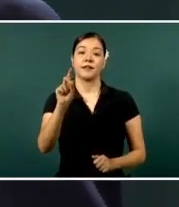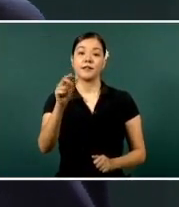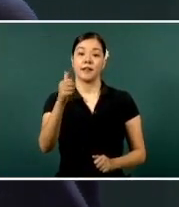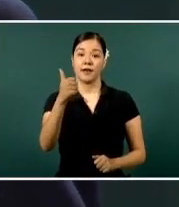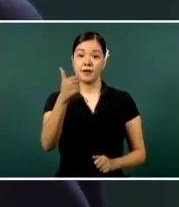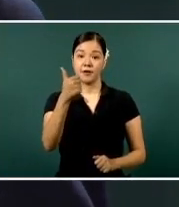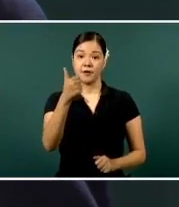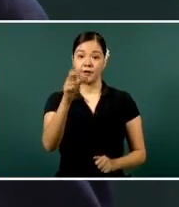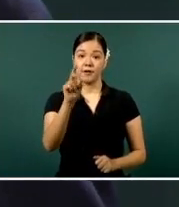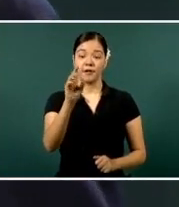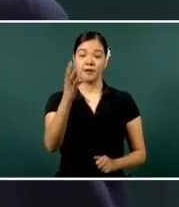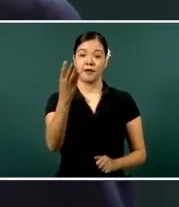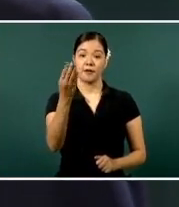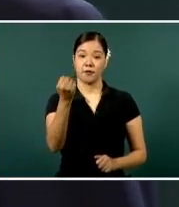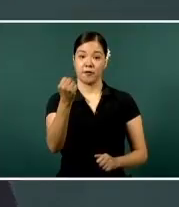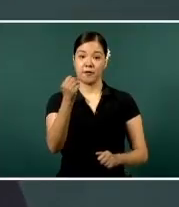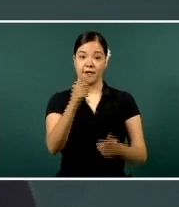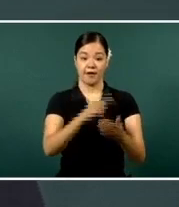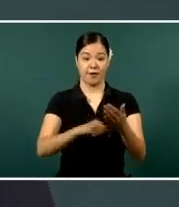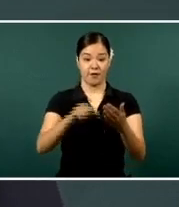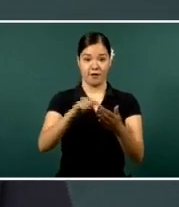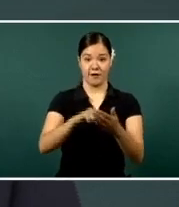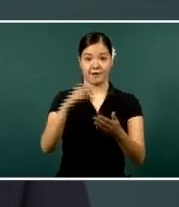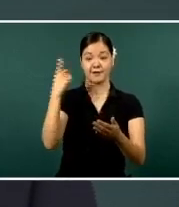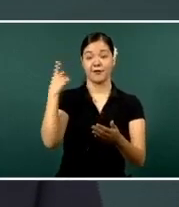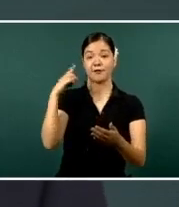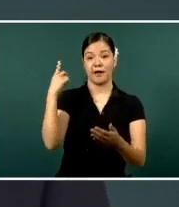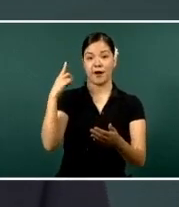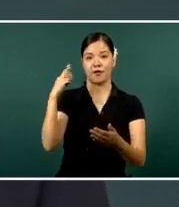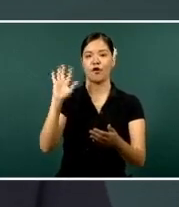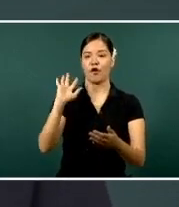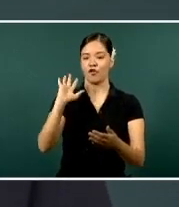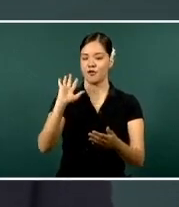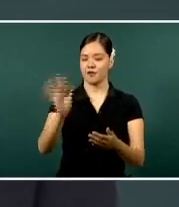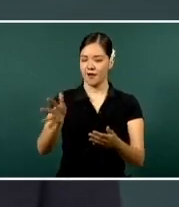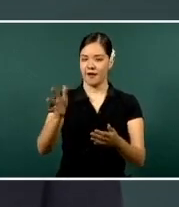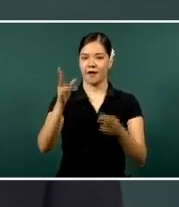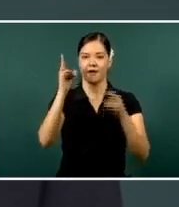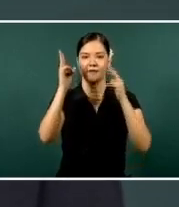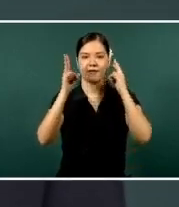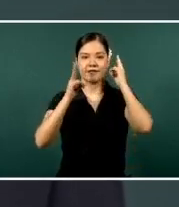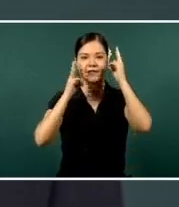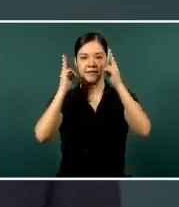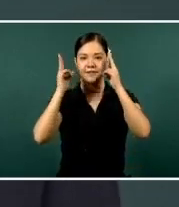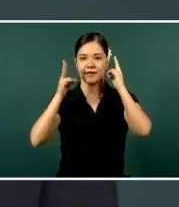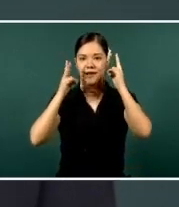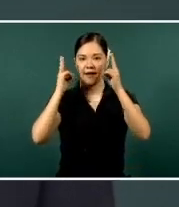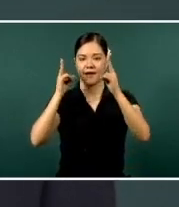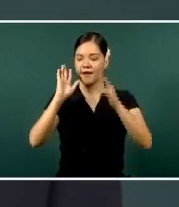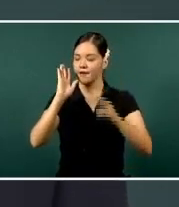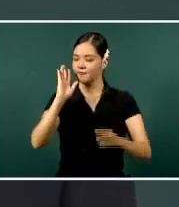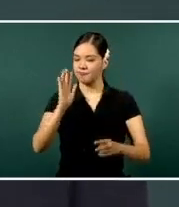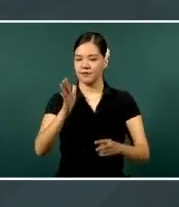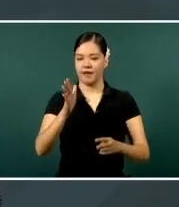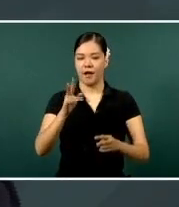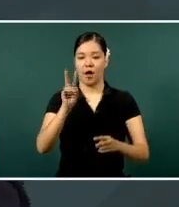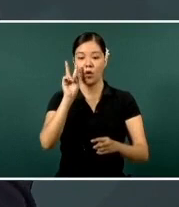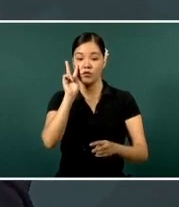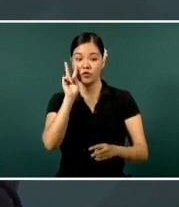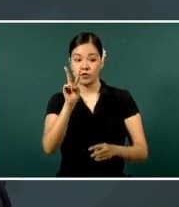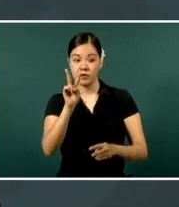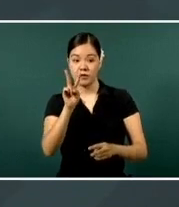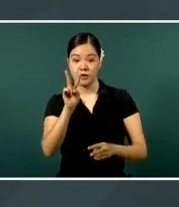que los he visitado más de una vez, están siendo atendidos ya en los 39